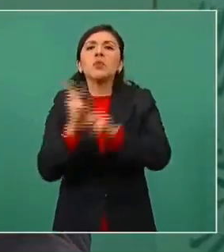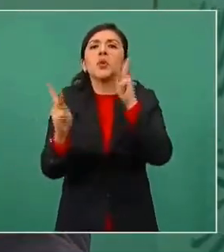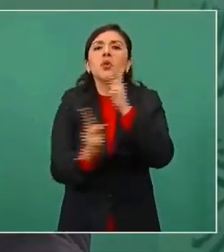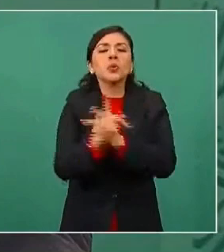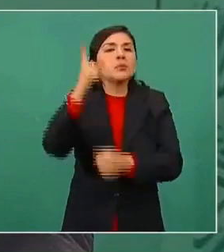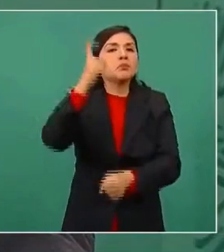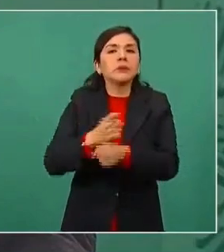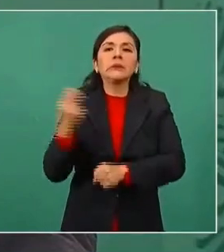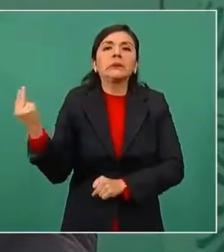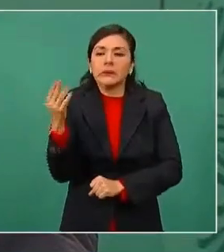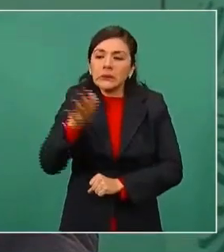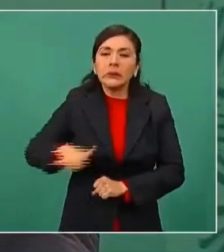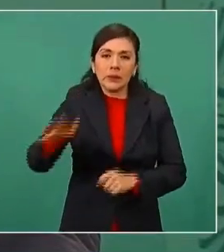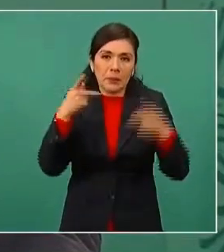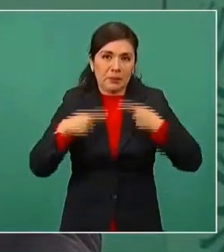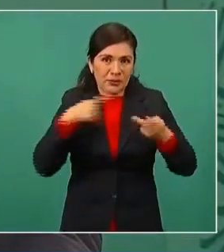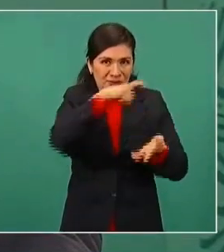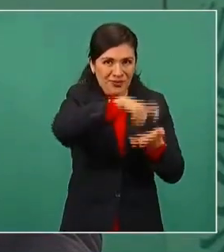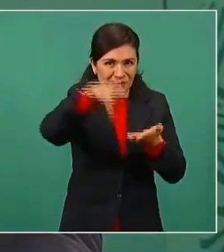primera necesidad.